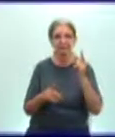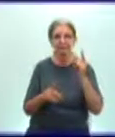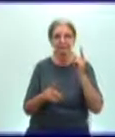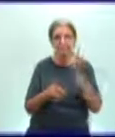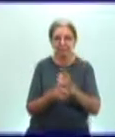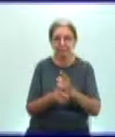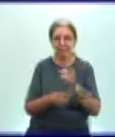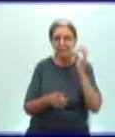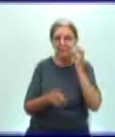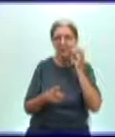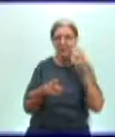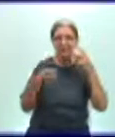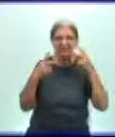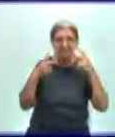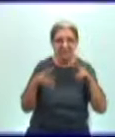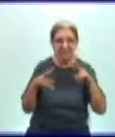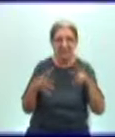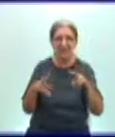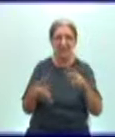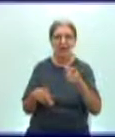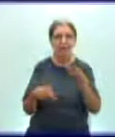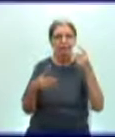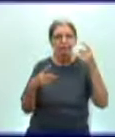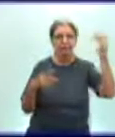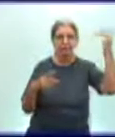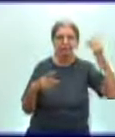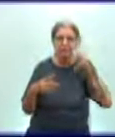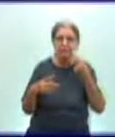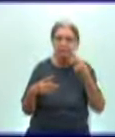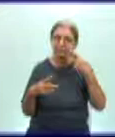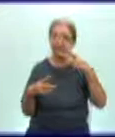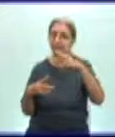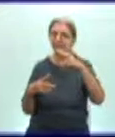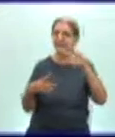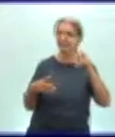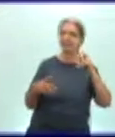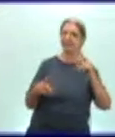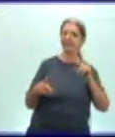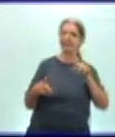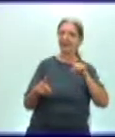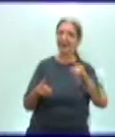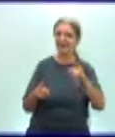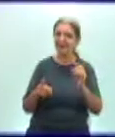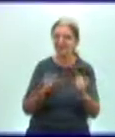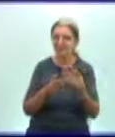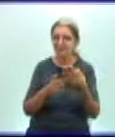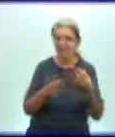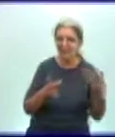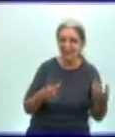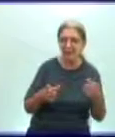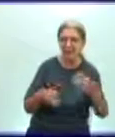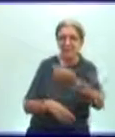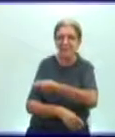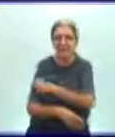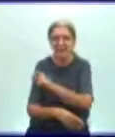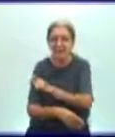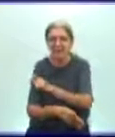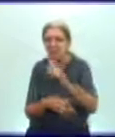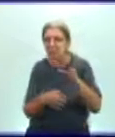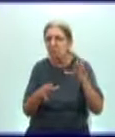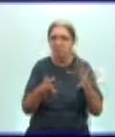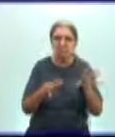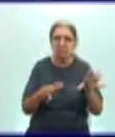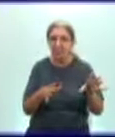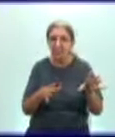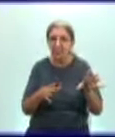un pueblecito ilusorio que de noche era una dársena furtiva para los buques de altura de los contrabandistas, y en cambio a pleno